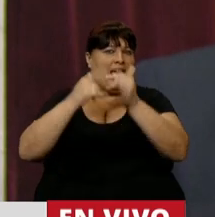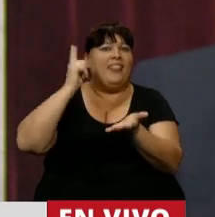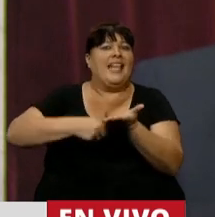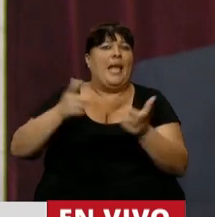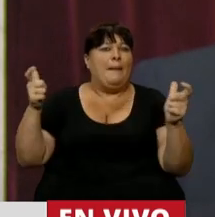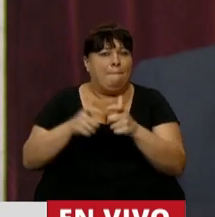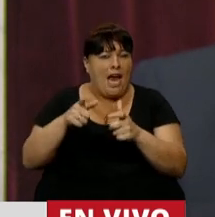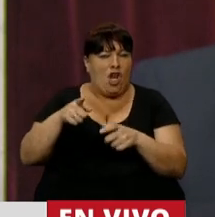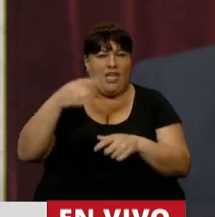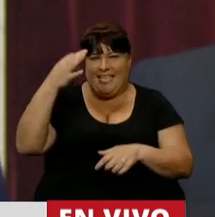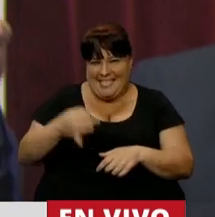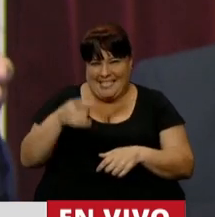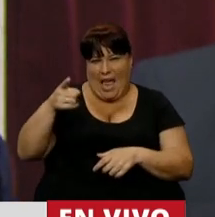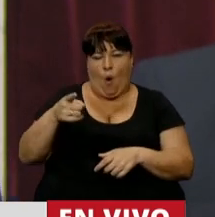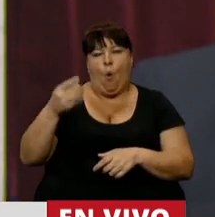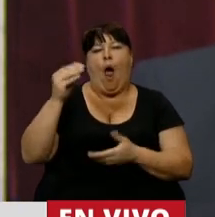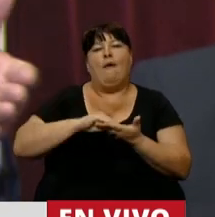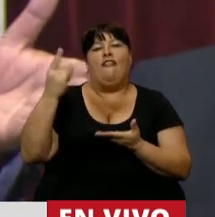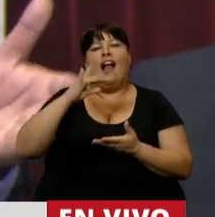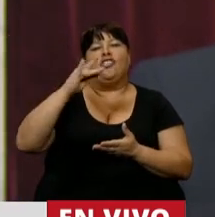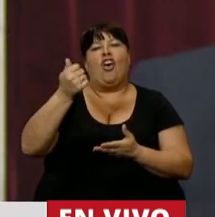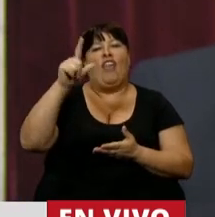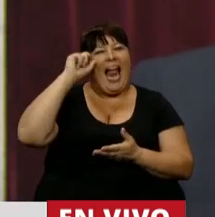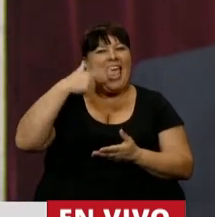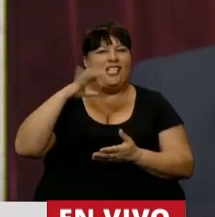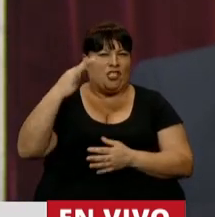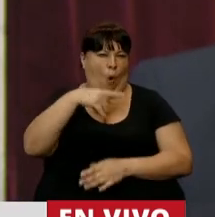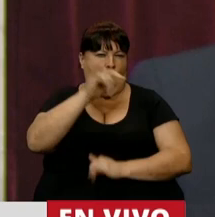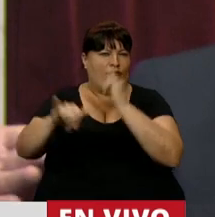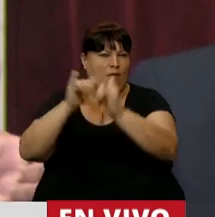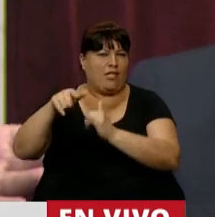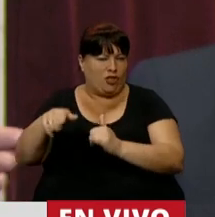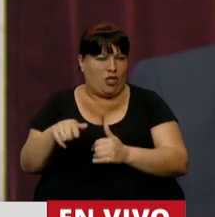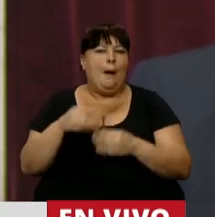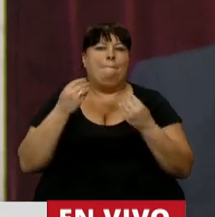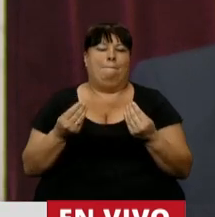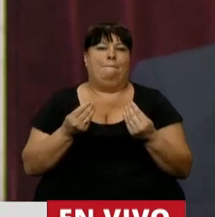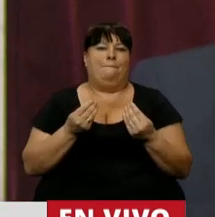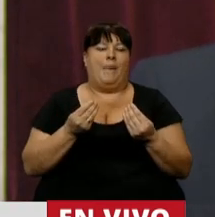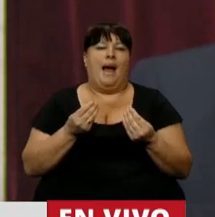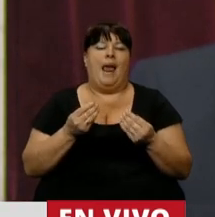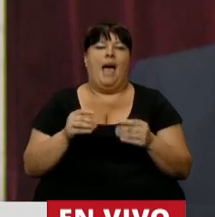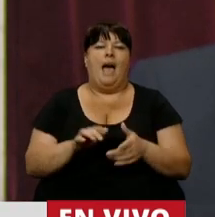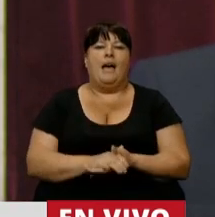dictamen de minoría, que seguramente el falso abogado D'Alessio quizás le haya pasado la información para ser tan